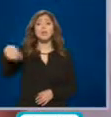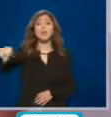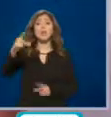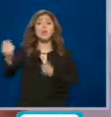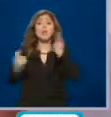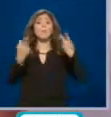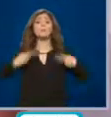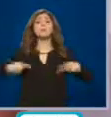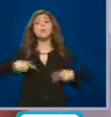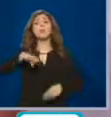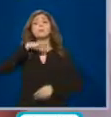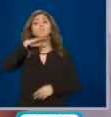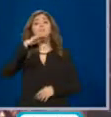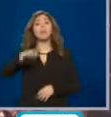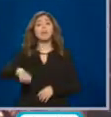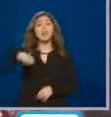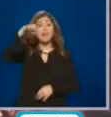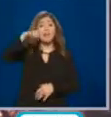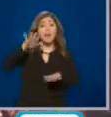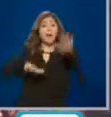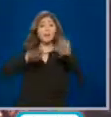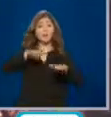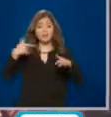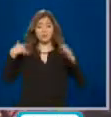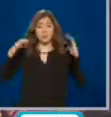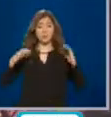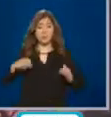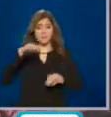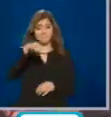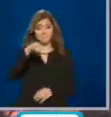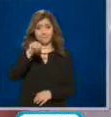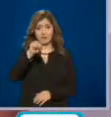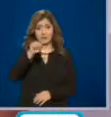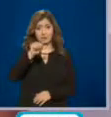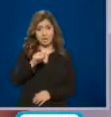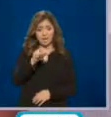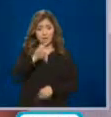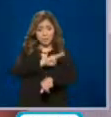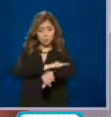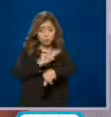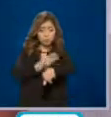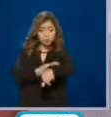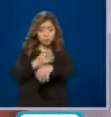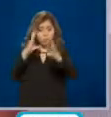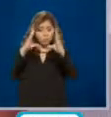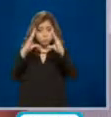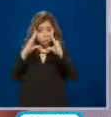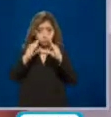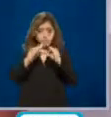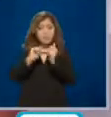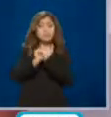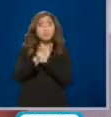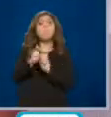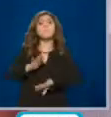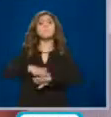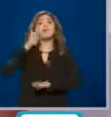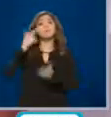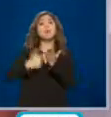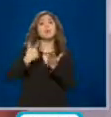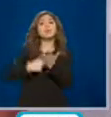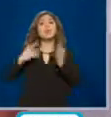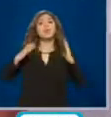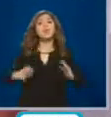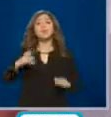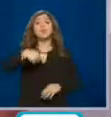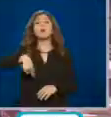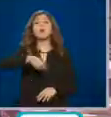cambiando, se va perdiendo masa muscular de forma natural y tendemos a ganar un poquito de grasa. Entonces quieren seguir